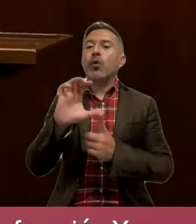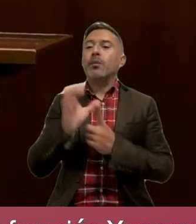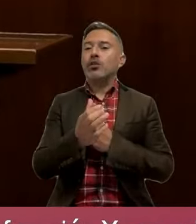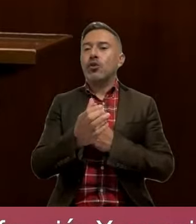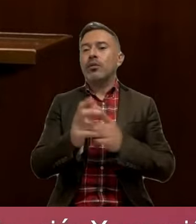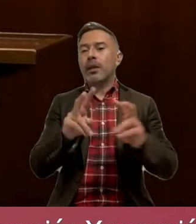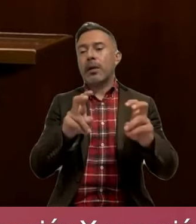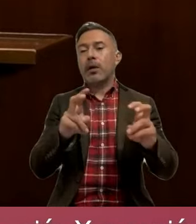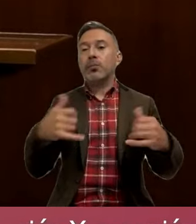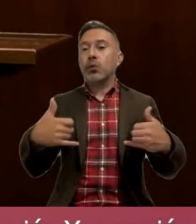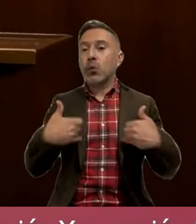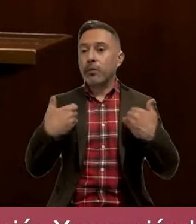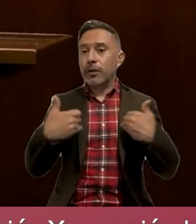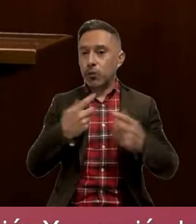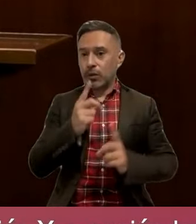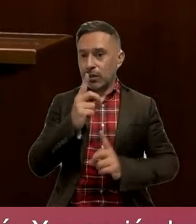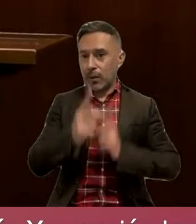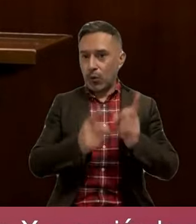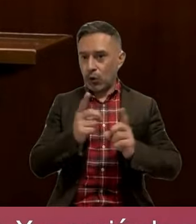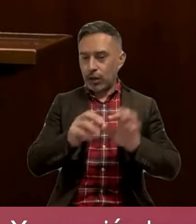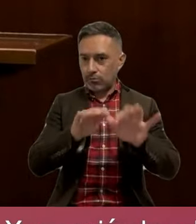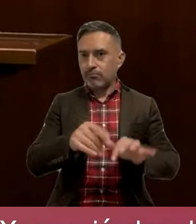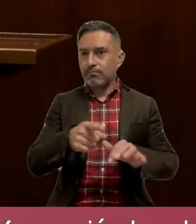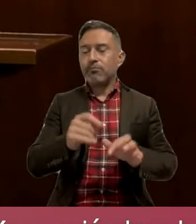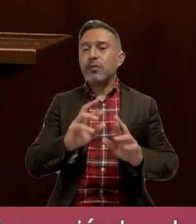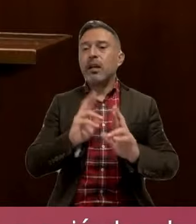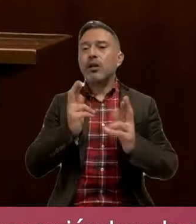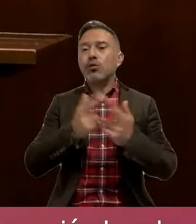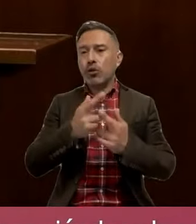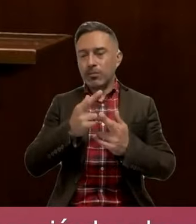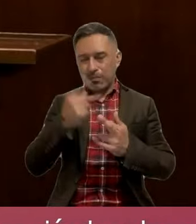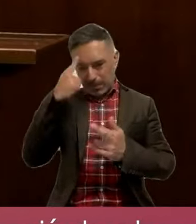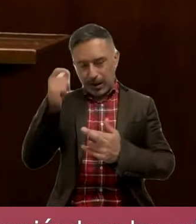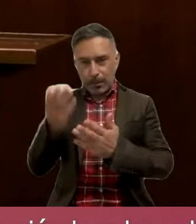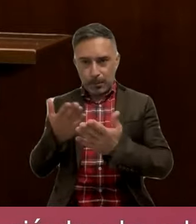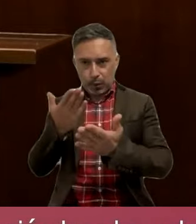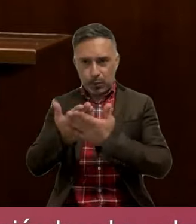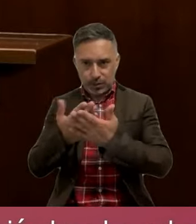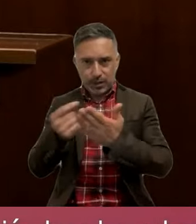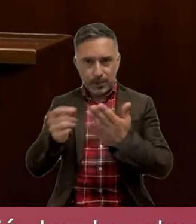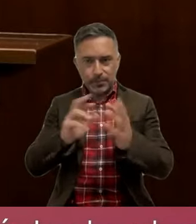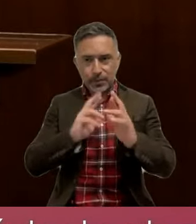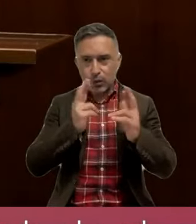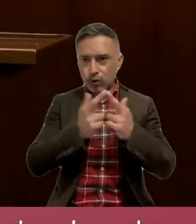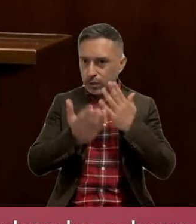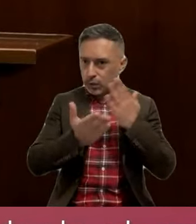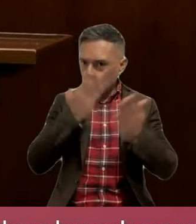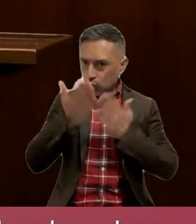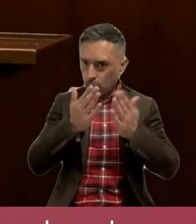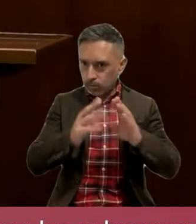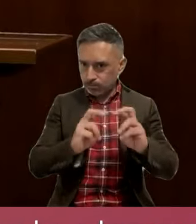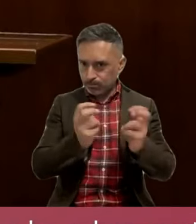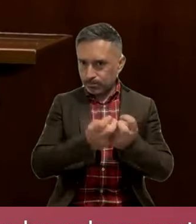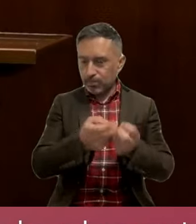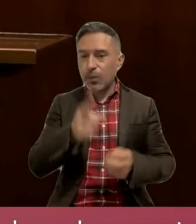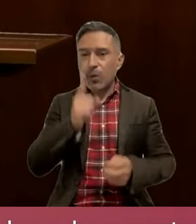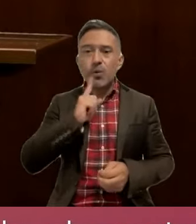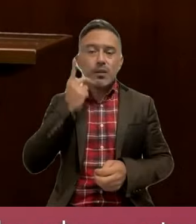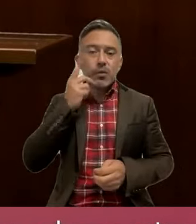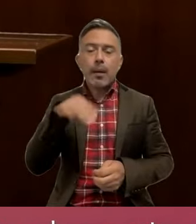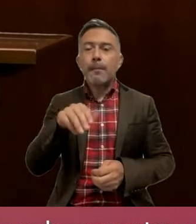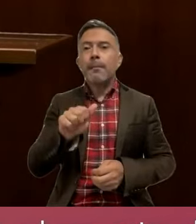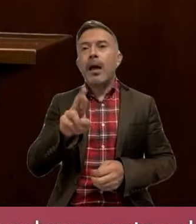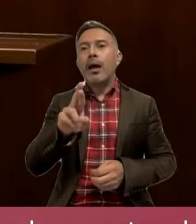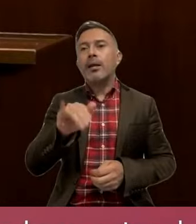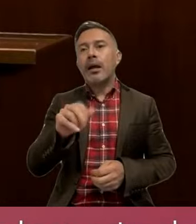Juventud y Deportes celebró reunión de estudio de la propuesta legislativa, participando la diputada María del Carmen